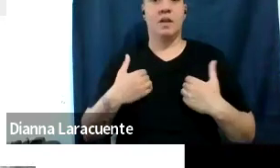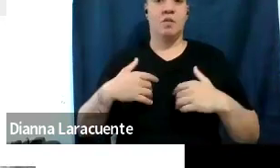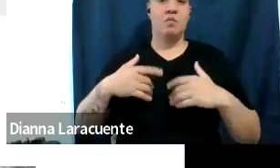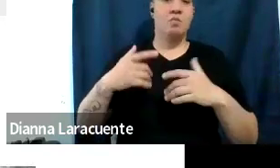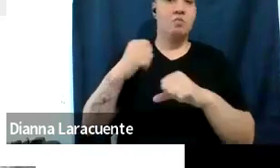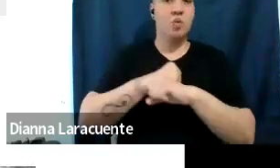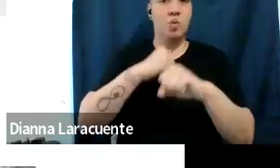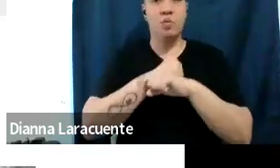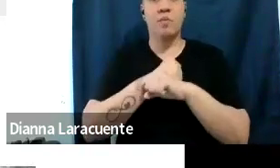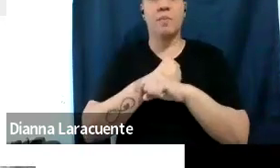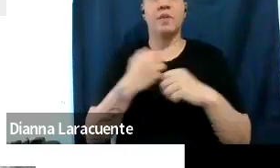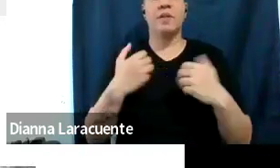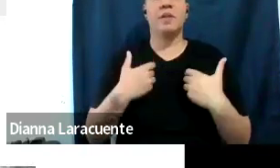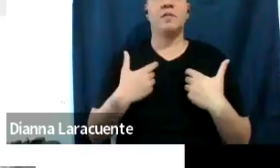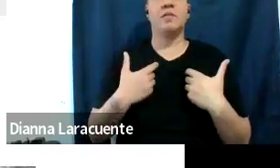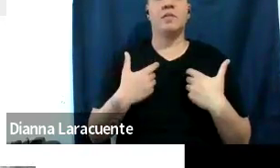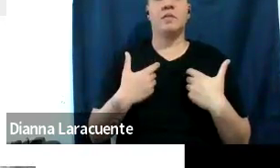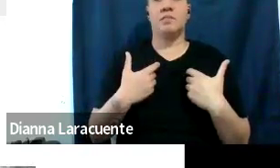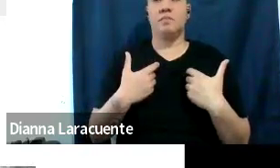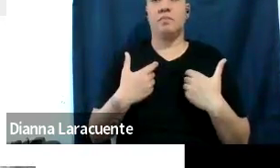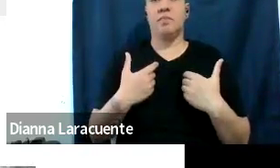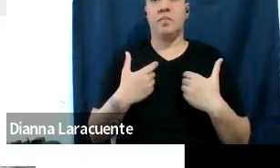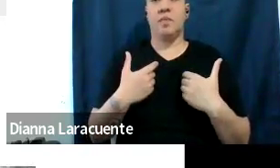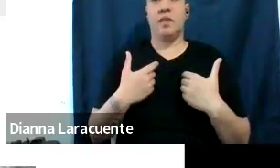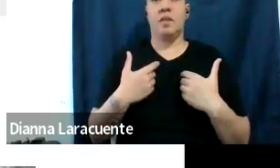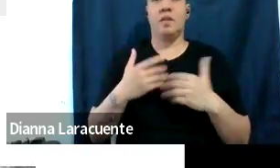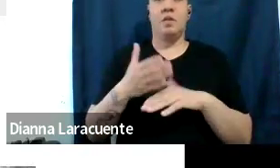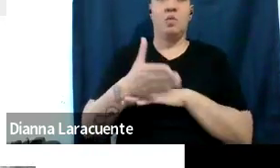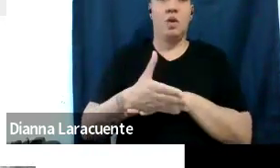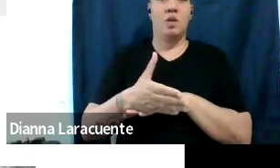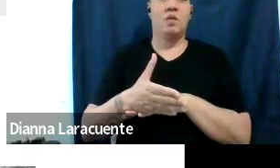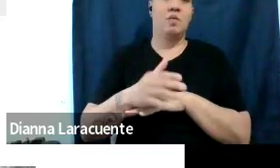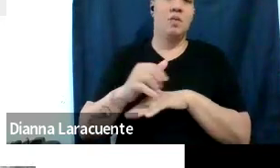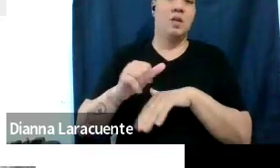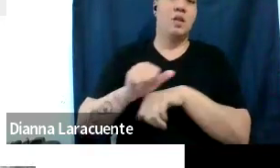y tengo aún más la bravura después de la derrota. Sigue para adelante.